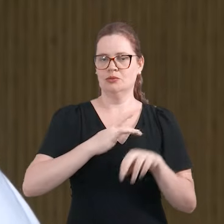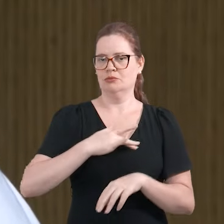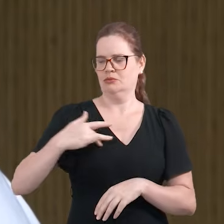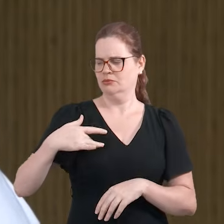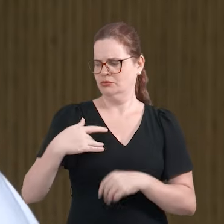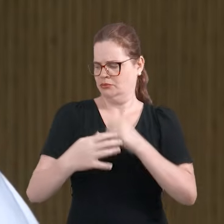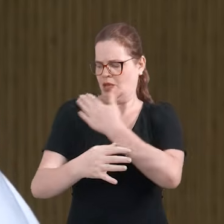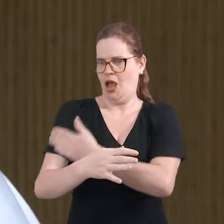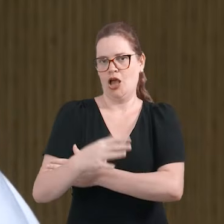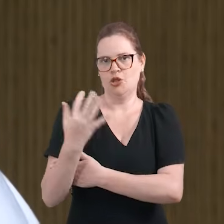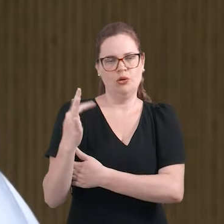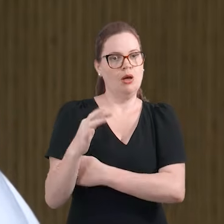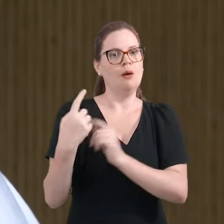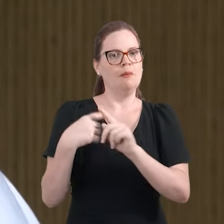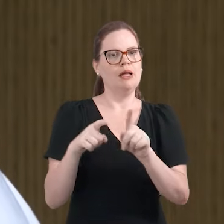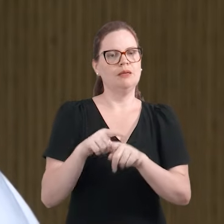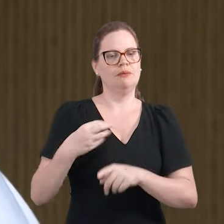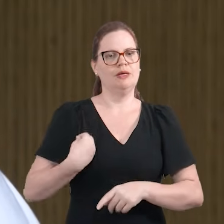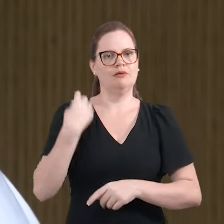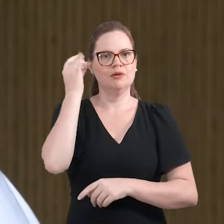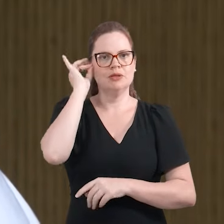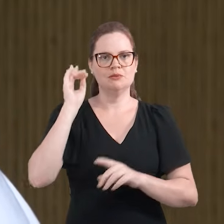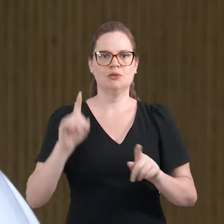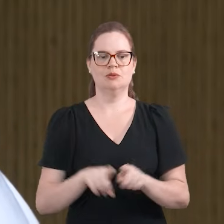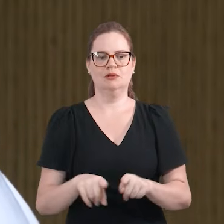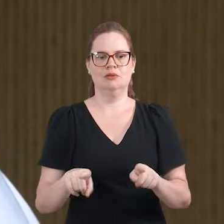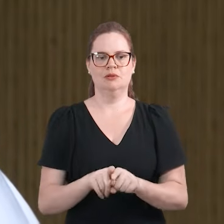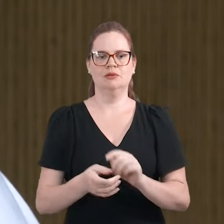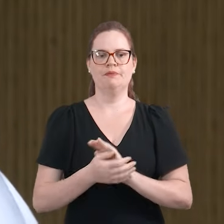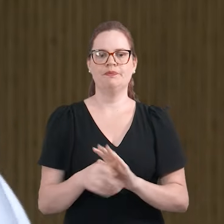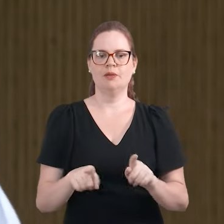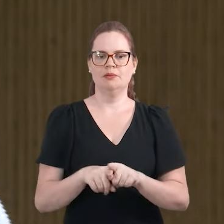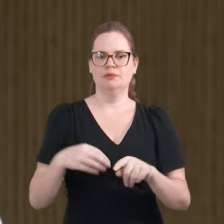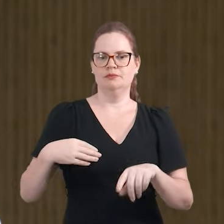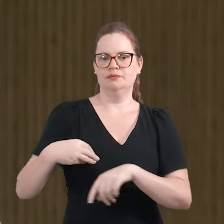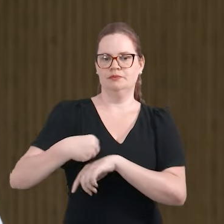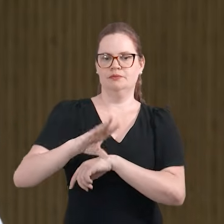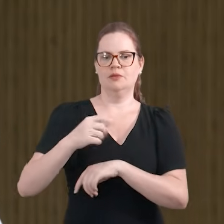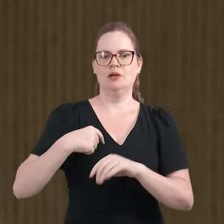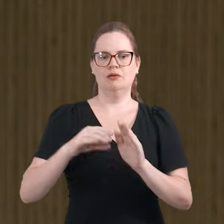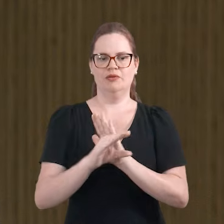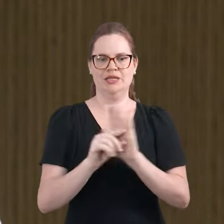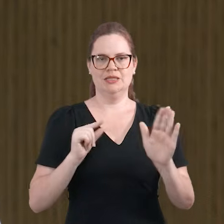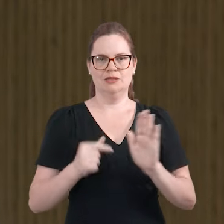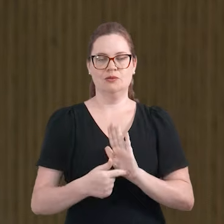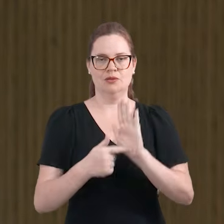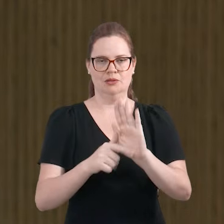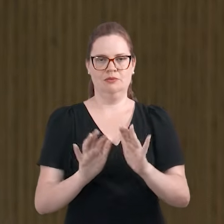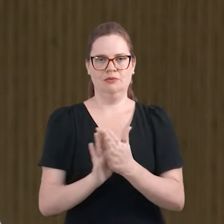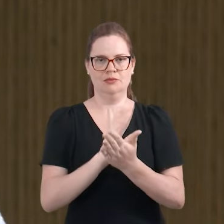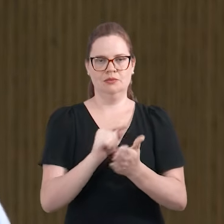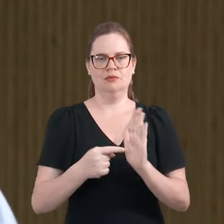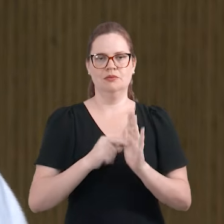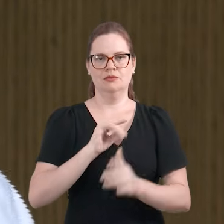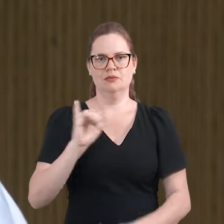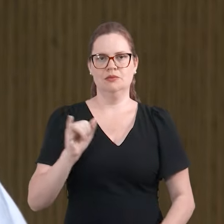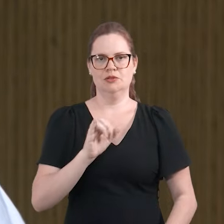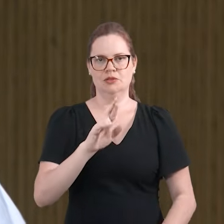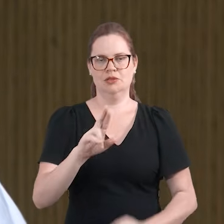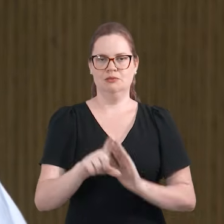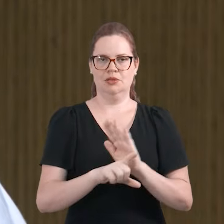la sanidad física, sino también espiritual. Amém. Quiero compartir un verso de la Biblia Claro. que está en